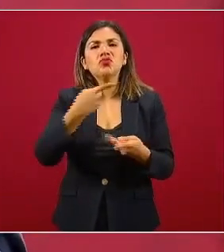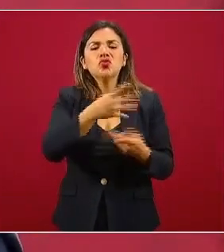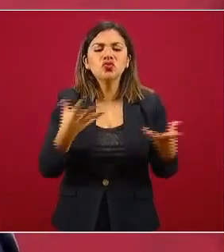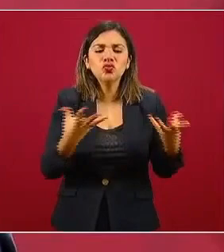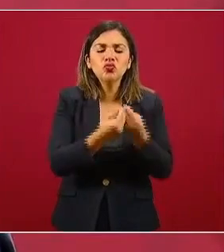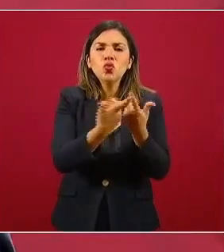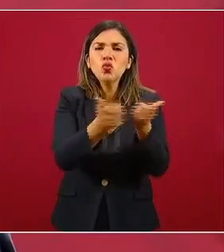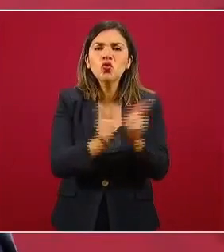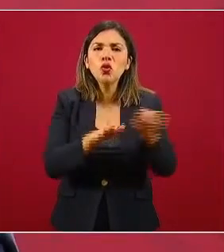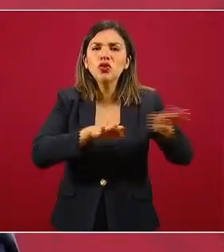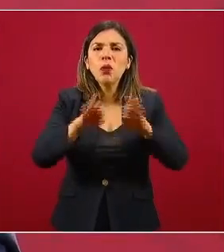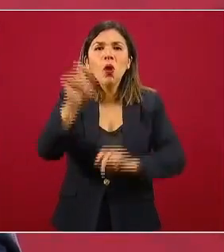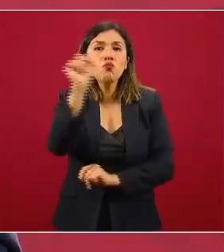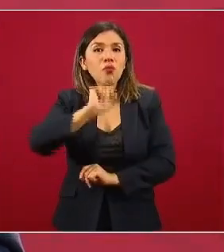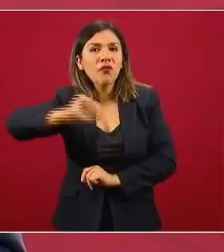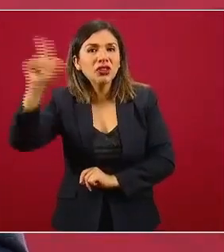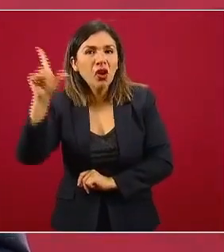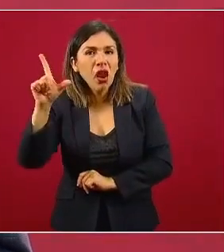profesionales,